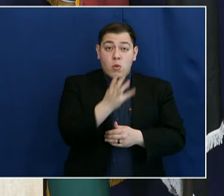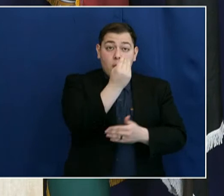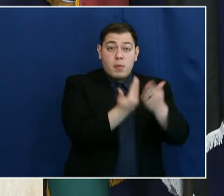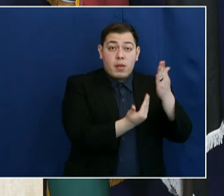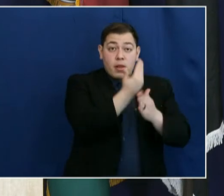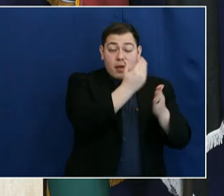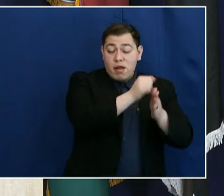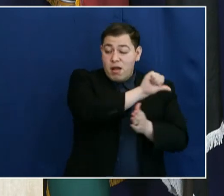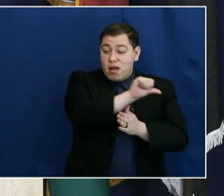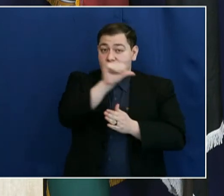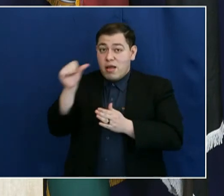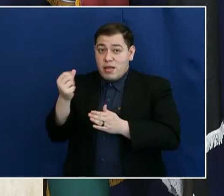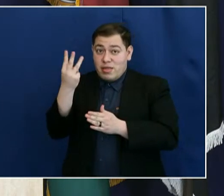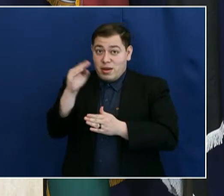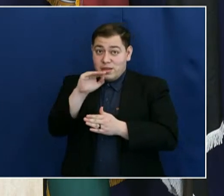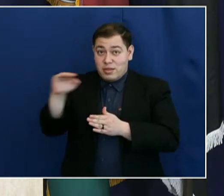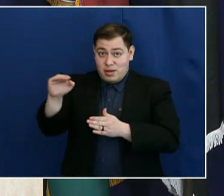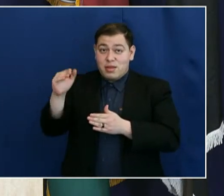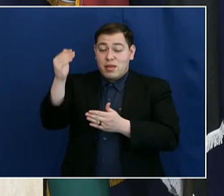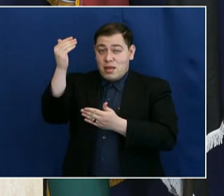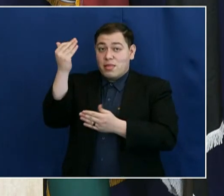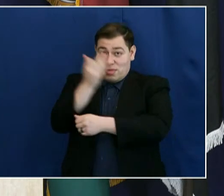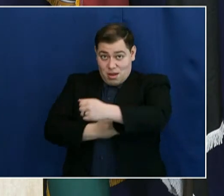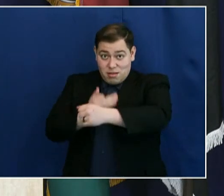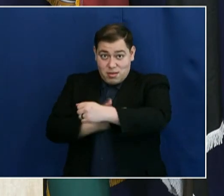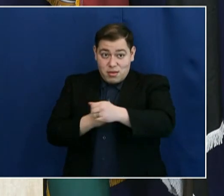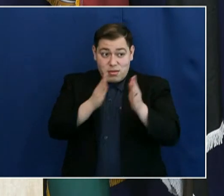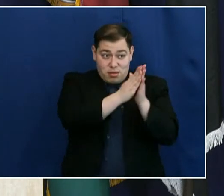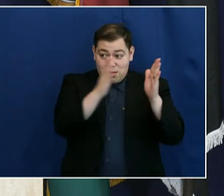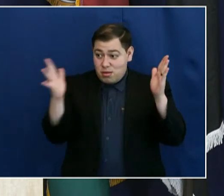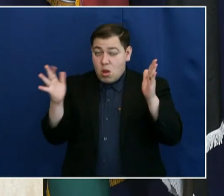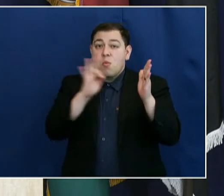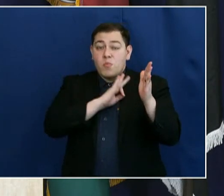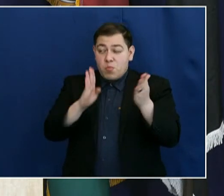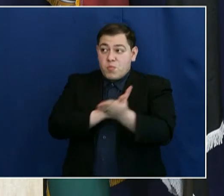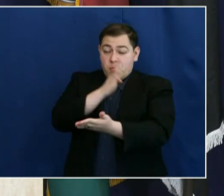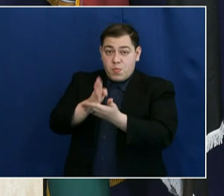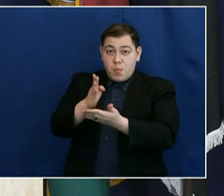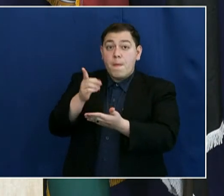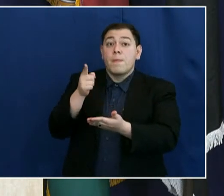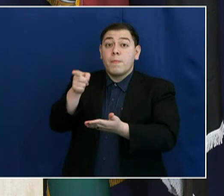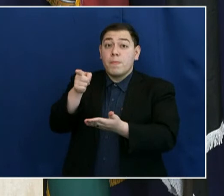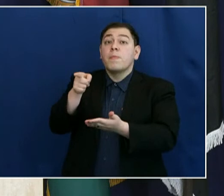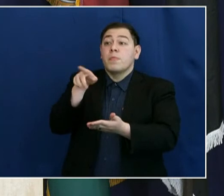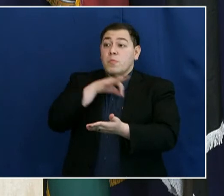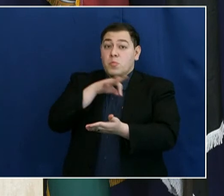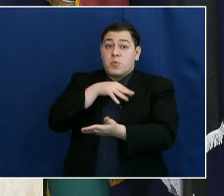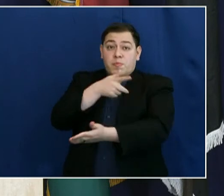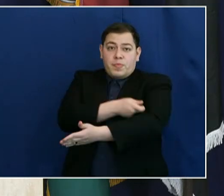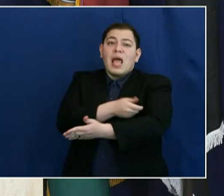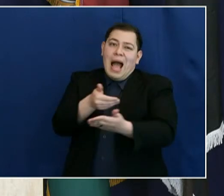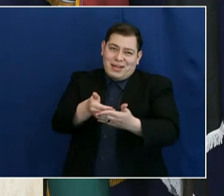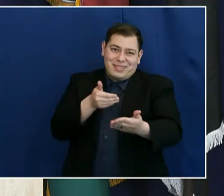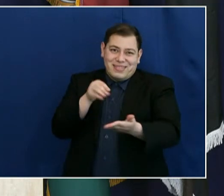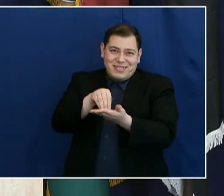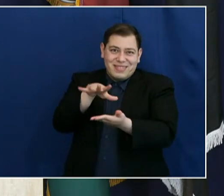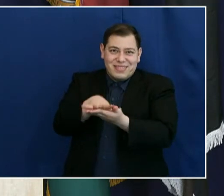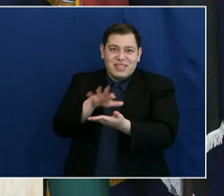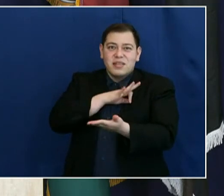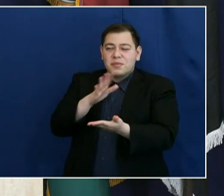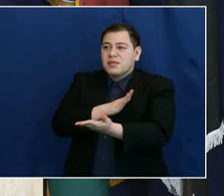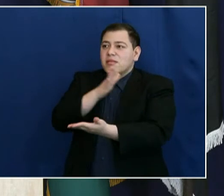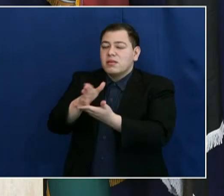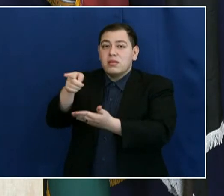de la mañana a las 3:30 de la tarde, y se van a proporcionar vacunas con previa cita. Importante porque pues